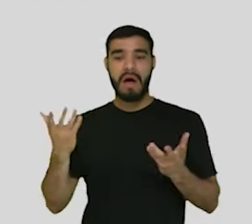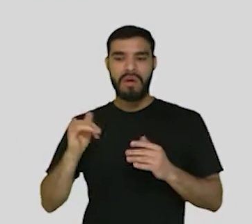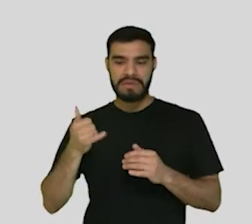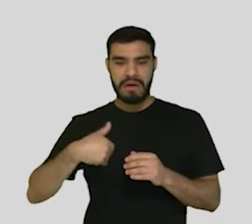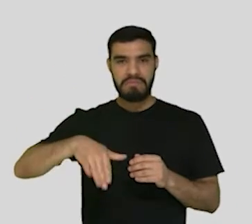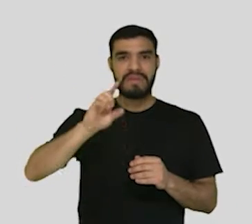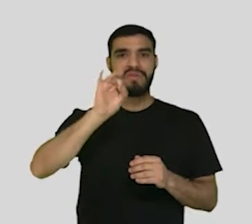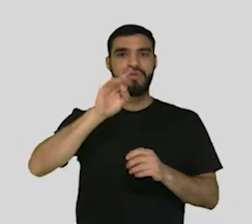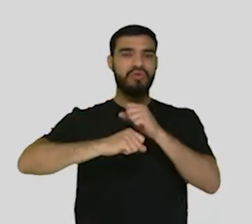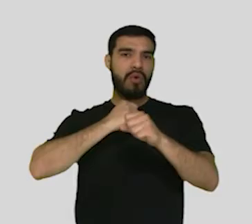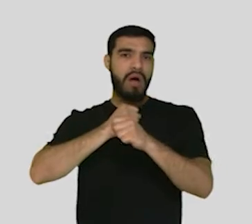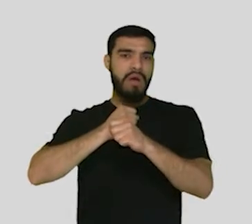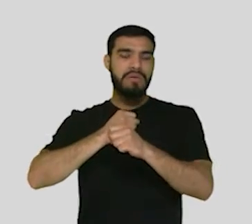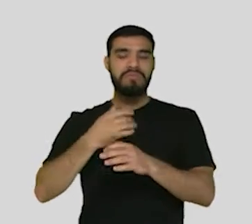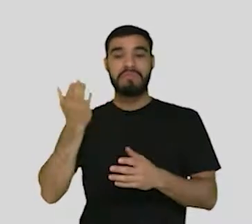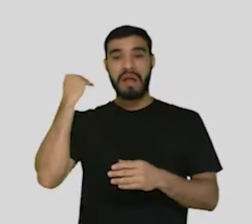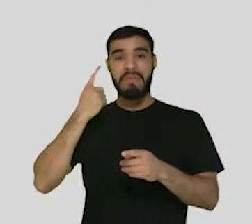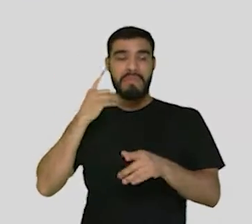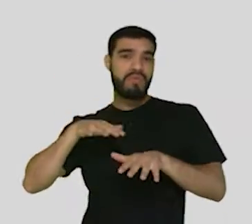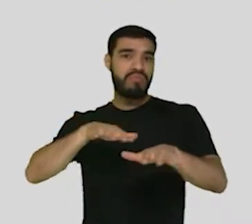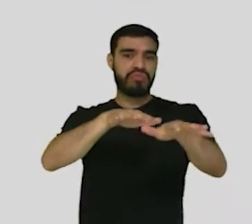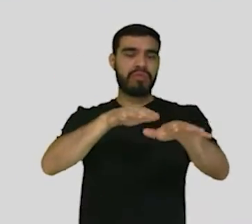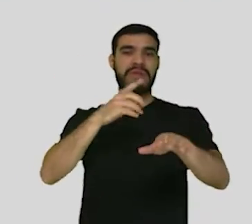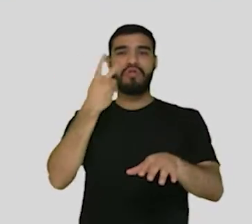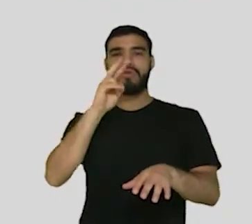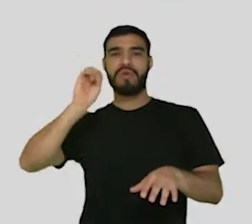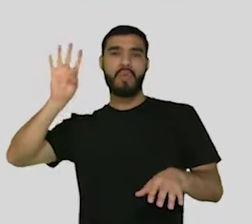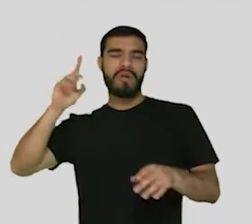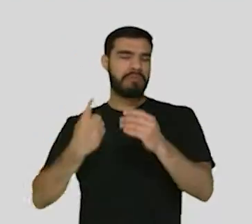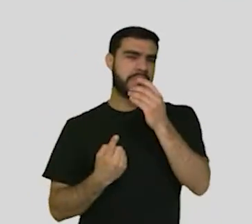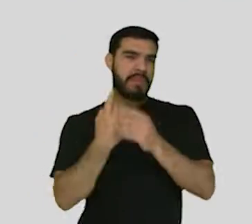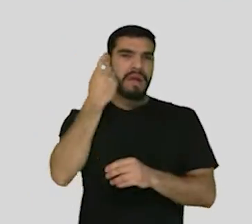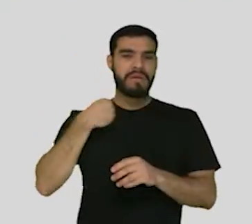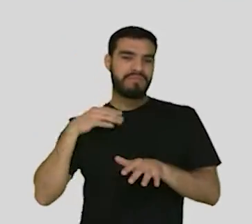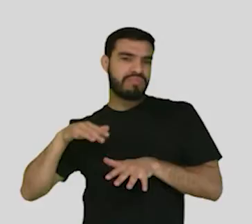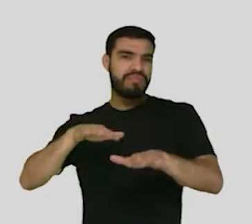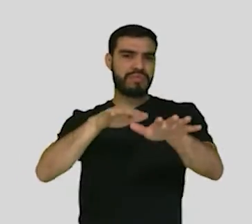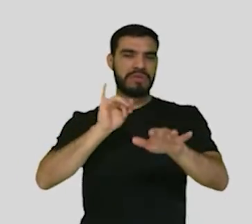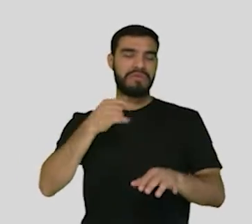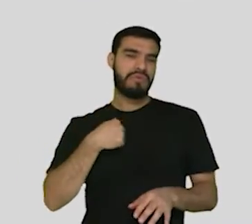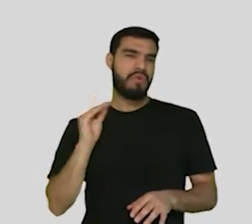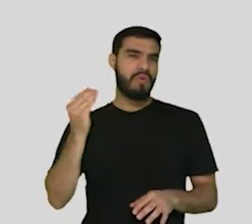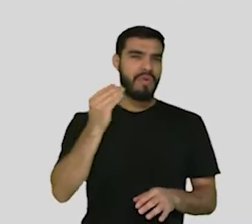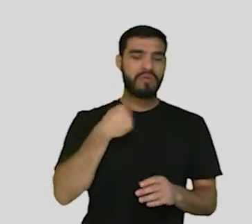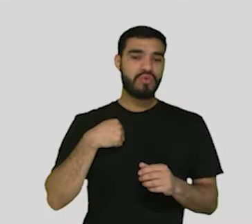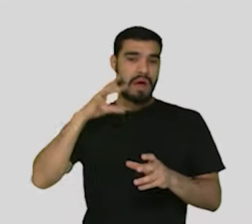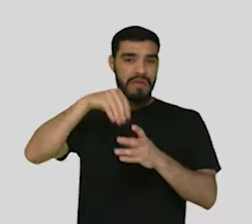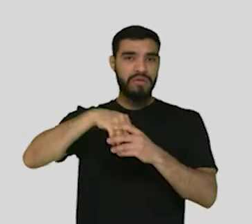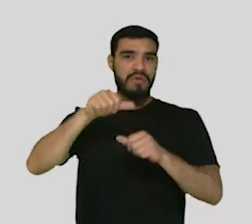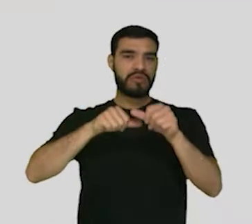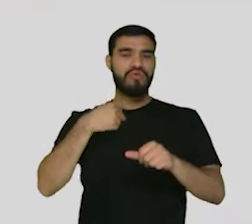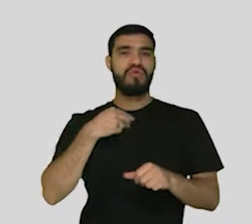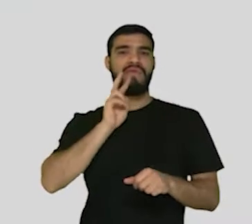mindu añe ambue. ¿Cómo fue? A ver, ¿qué recordás? Era muy joven también. Estuve en la organización, tenía 20